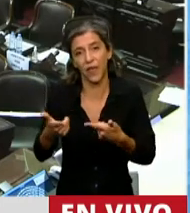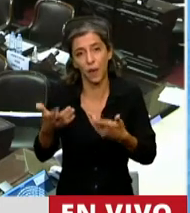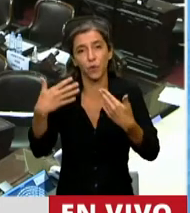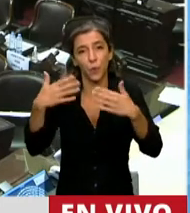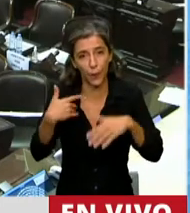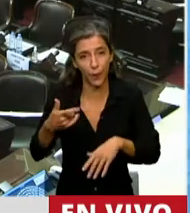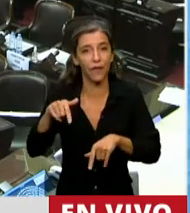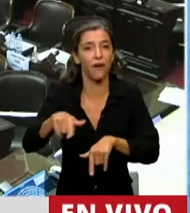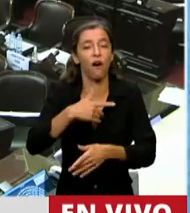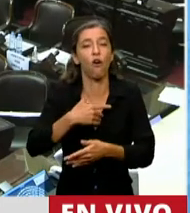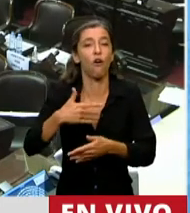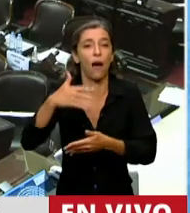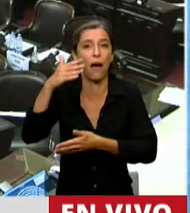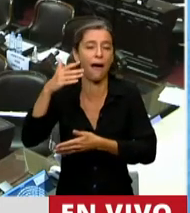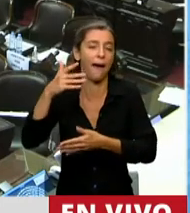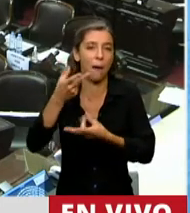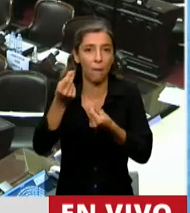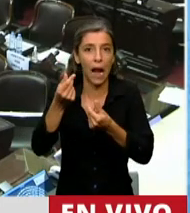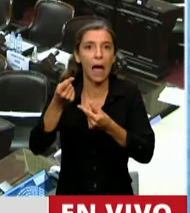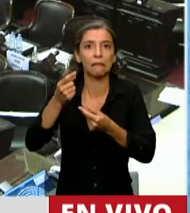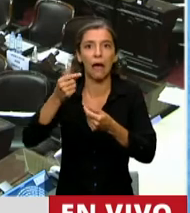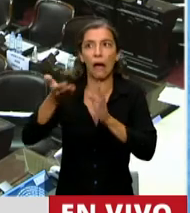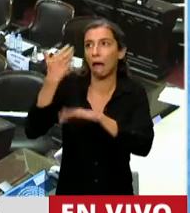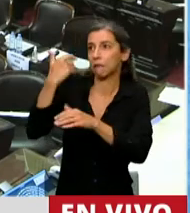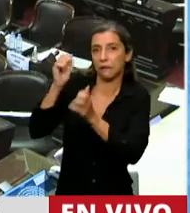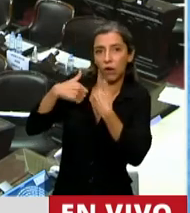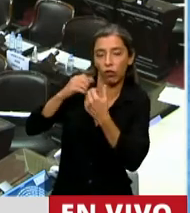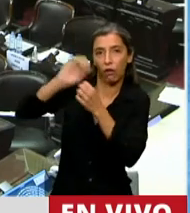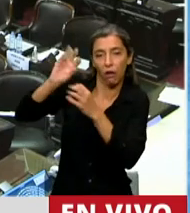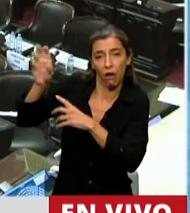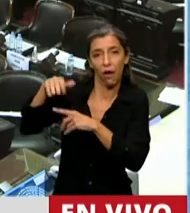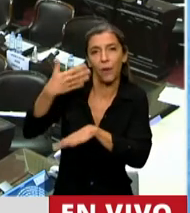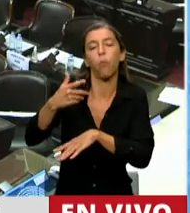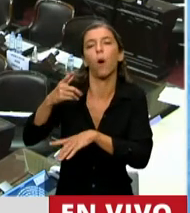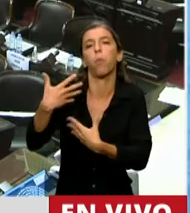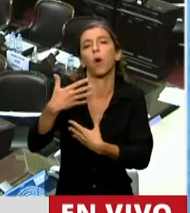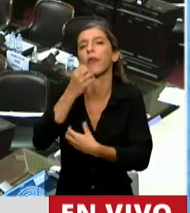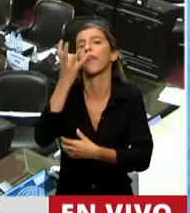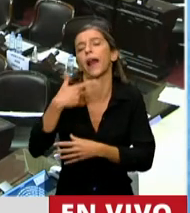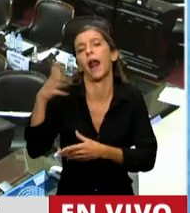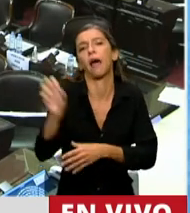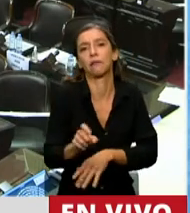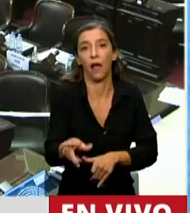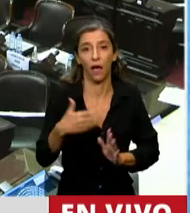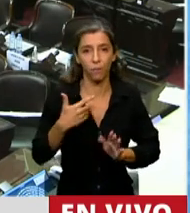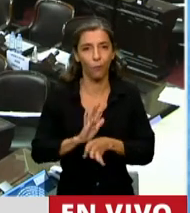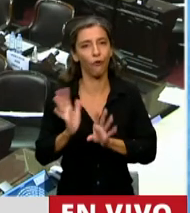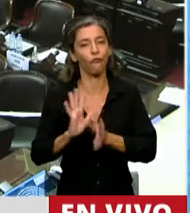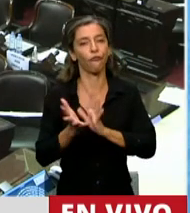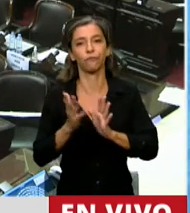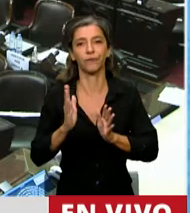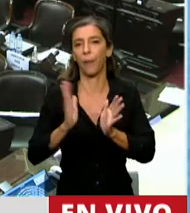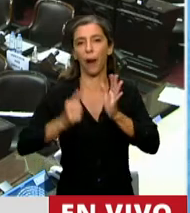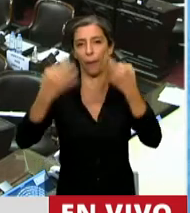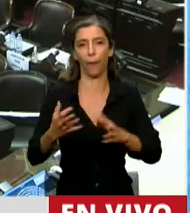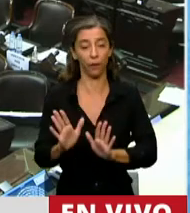capitales, de aquellos que ya evadieron, que fugaron capitales. Ya lo había hecho Macri ayer en la reunión de comisión, lo escuché a Carlos Geller decir, bueno,